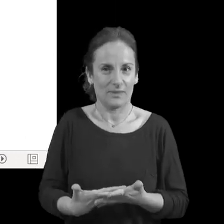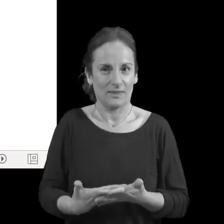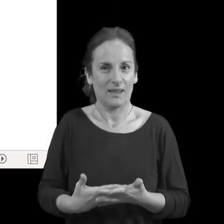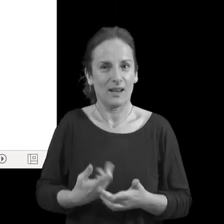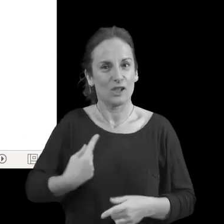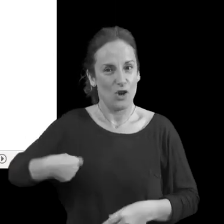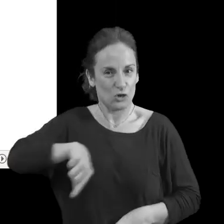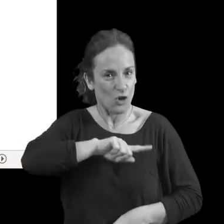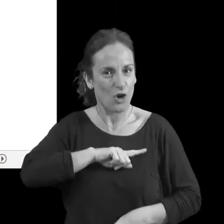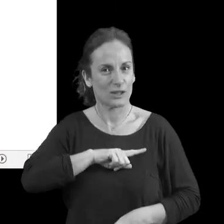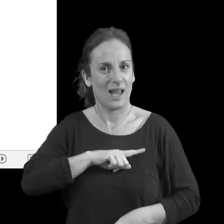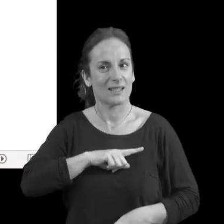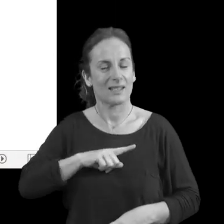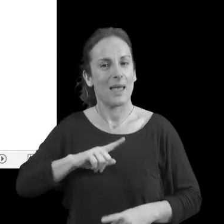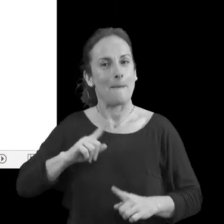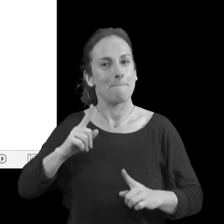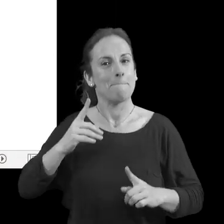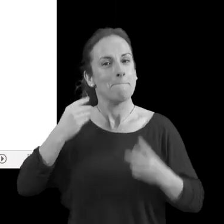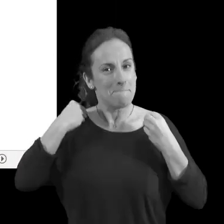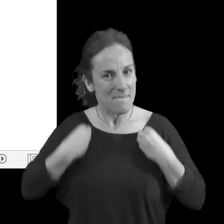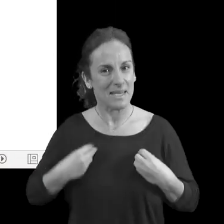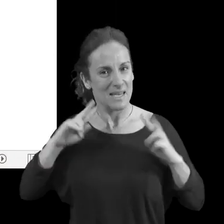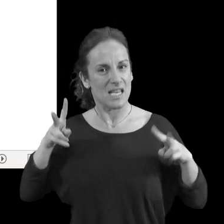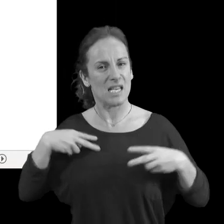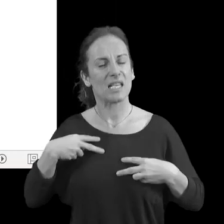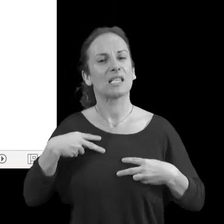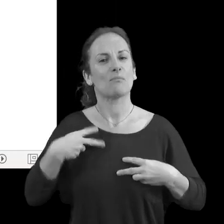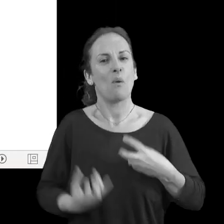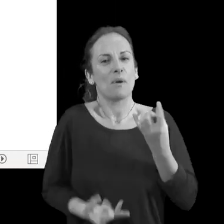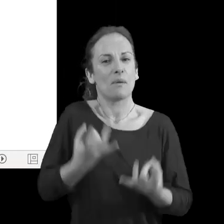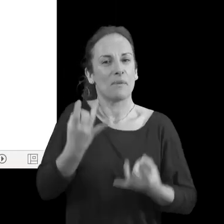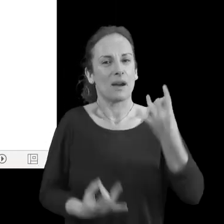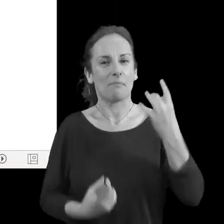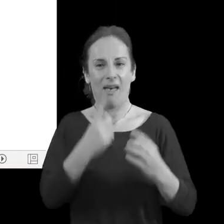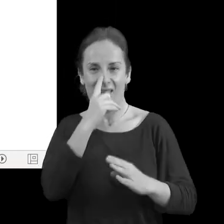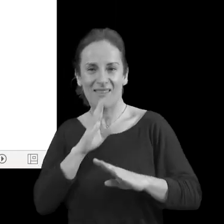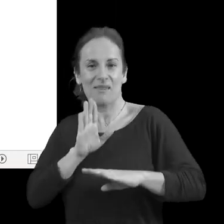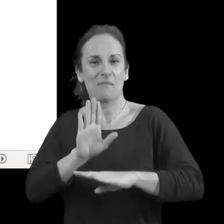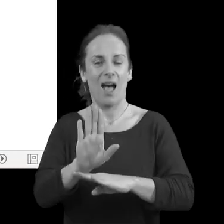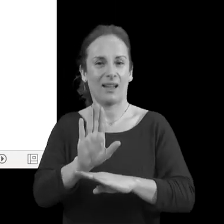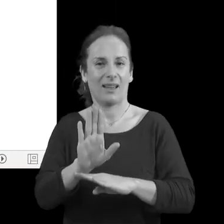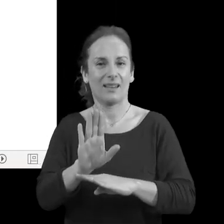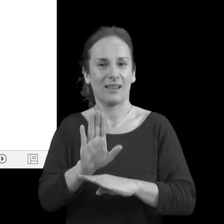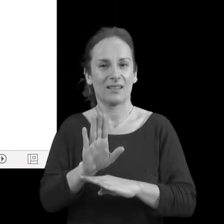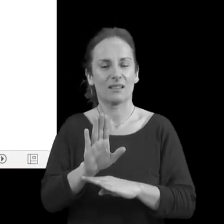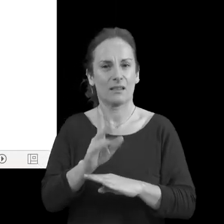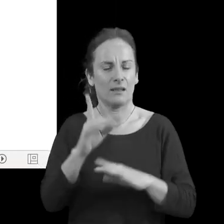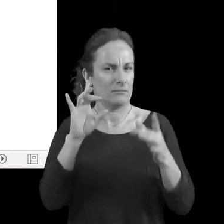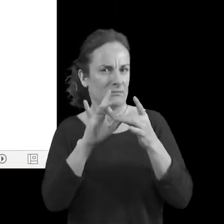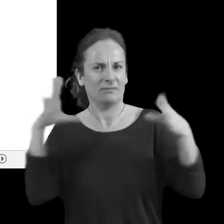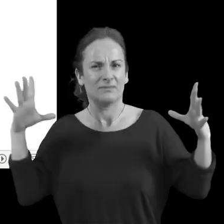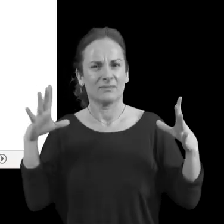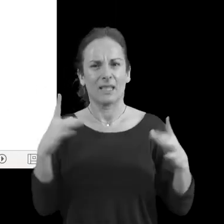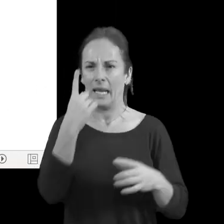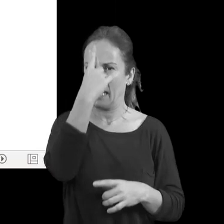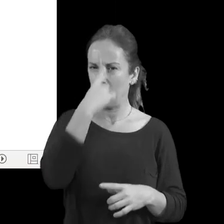creando nuestras propias imágenes, representaciones, ¿no? Frente a estas imágenes estereotipadas,